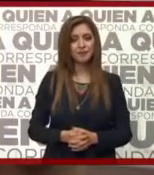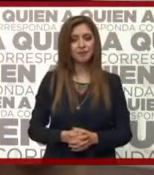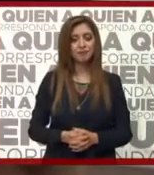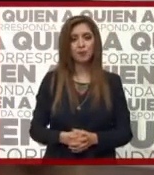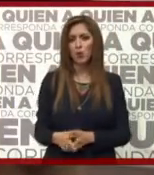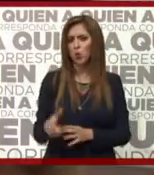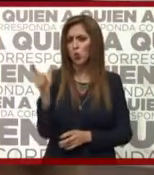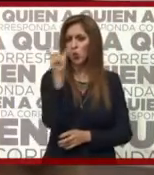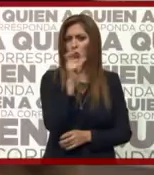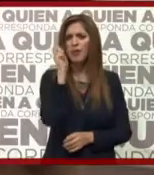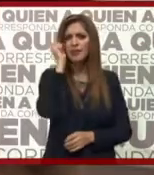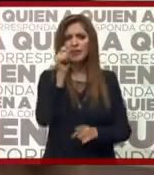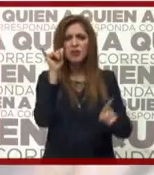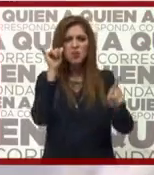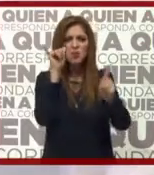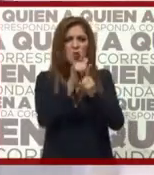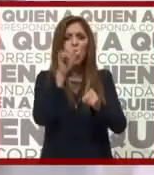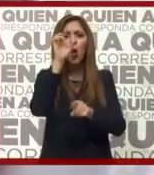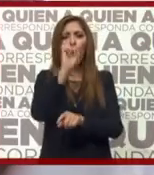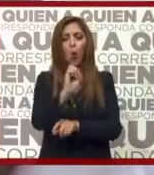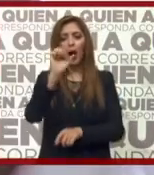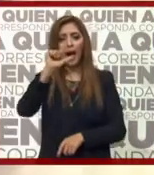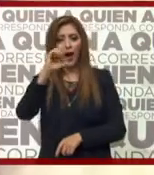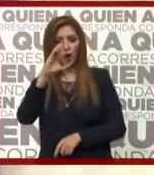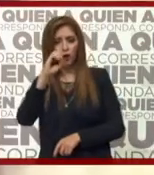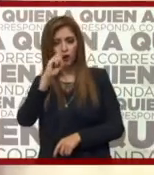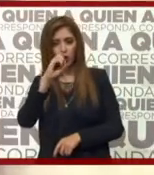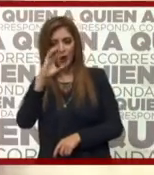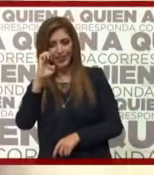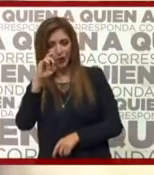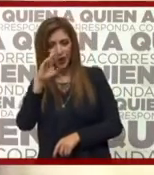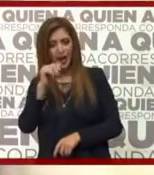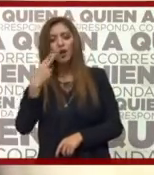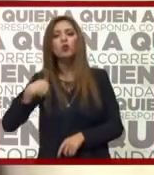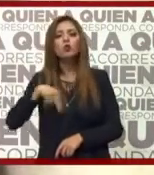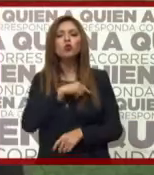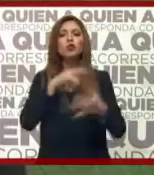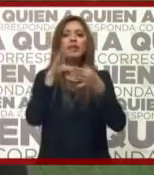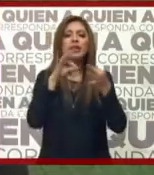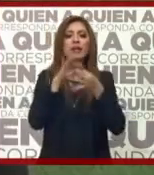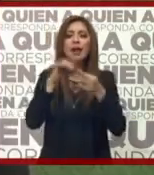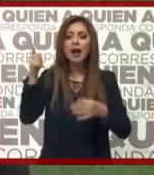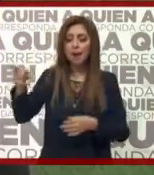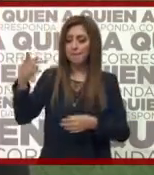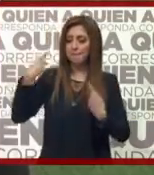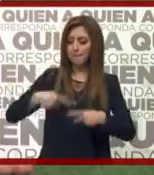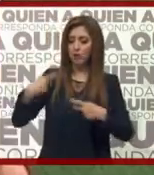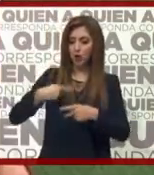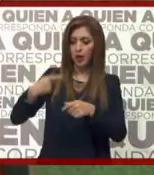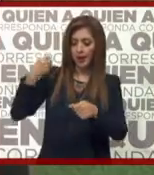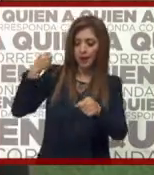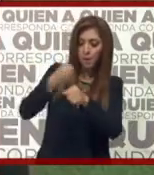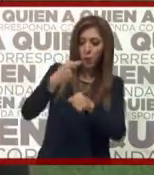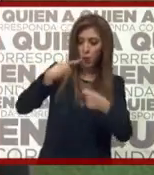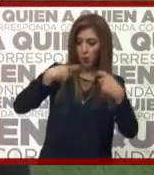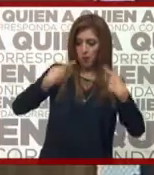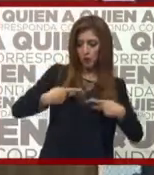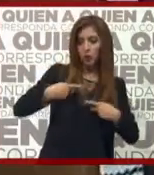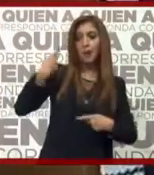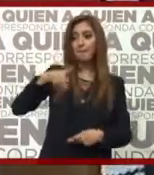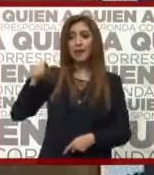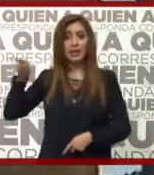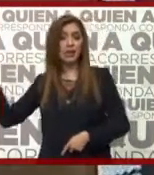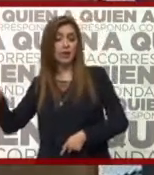cuando se trata de bullying o acoso escolar dedicamos los espacios a hablar del agredido pero según especialistas el agresor